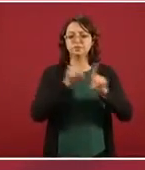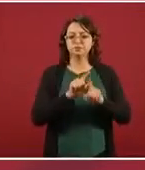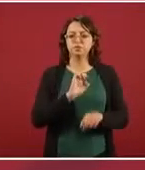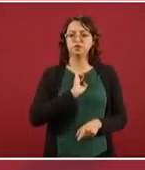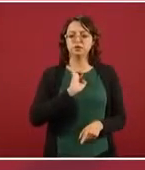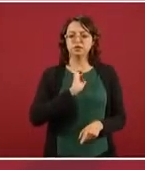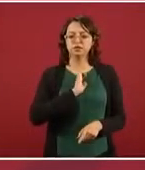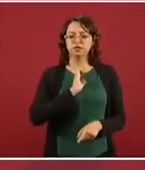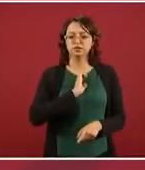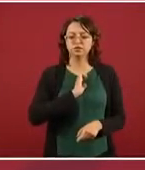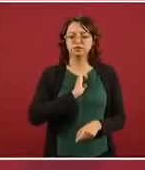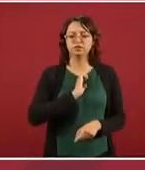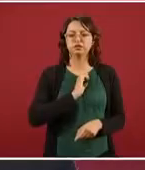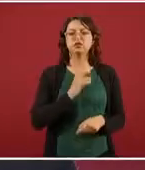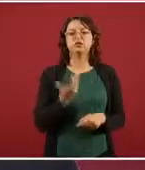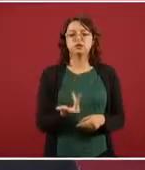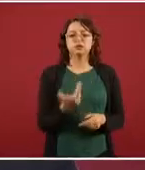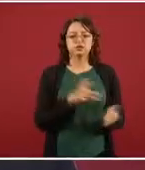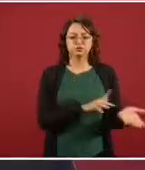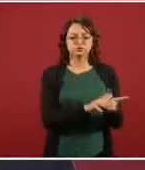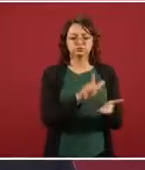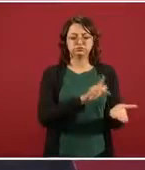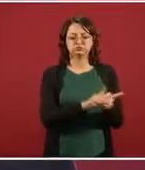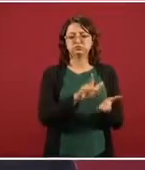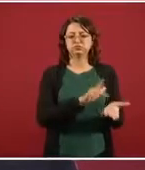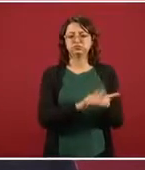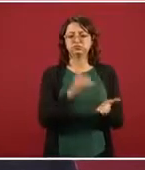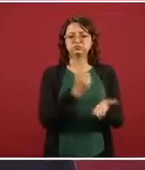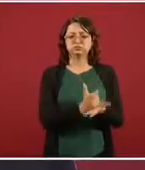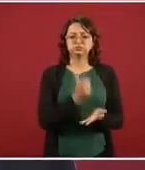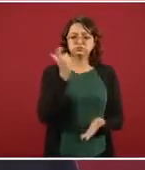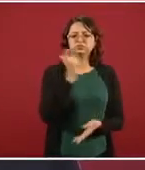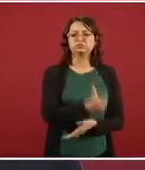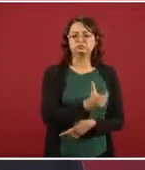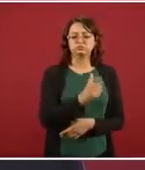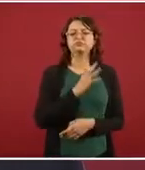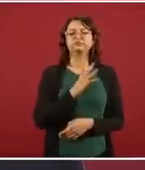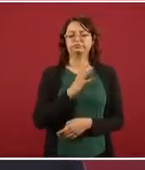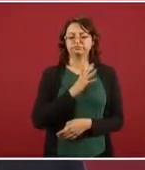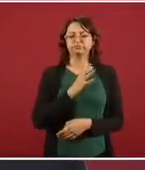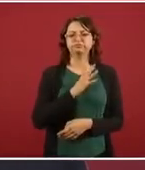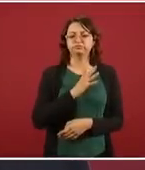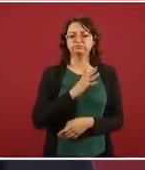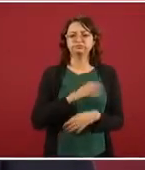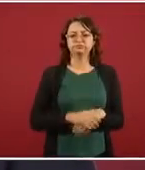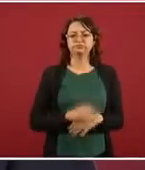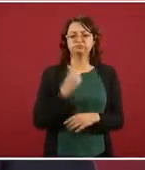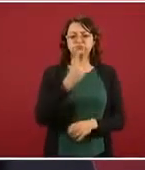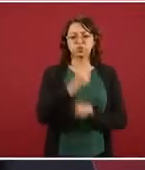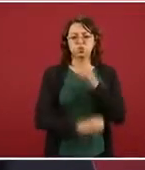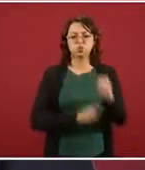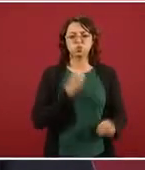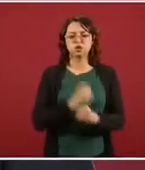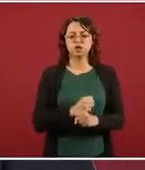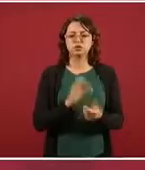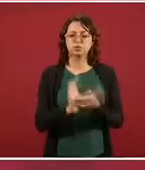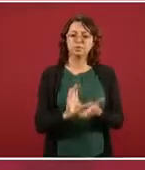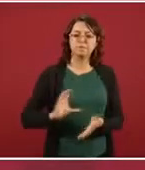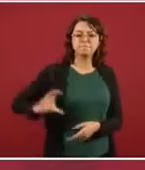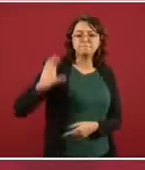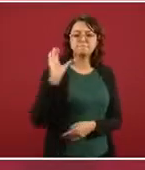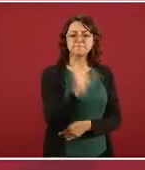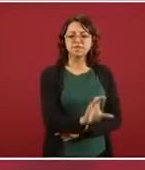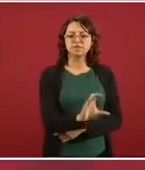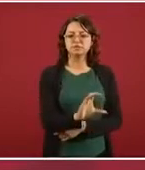entrenadores, se les dio su apoyo para un año